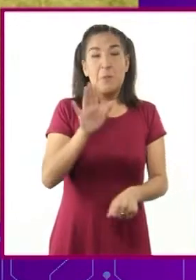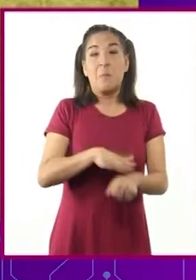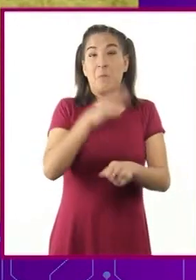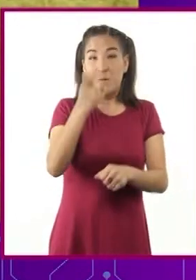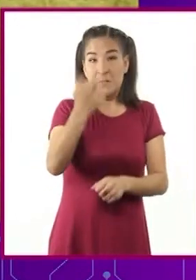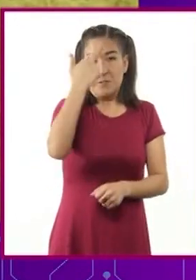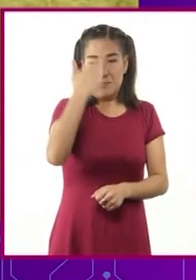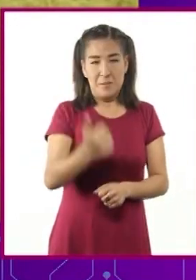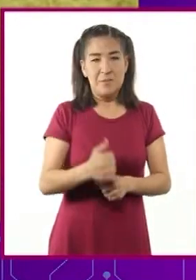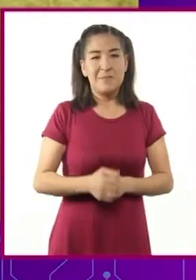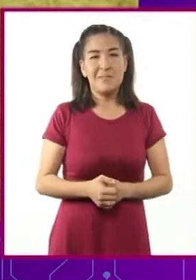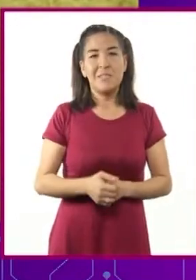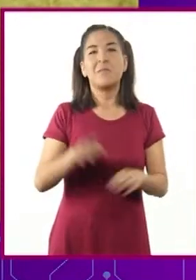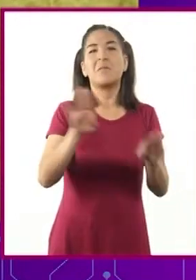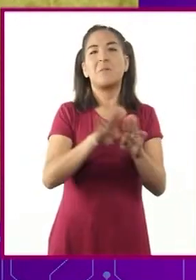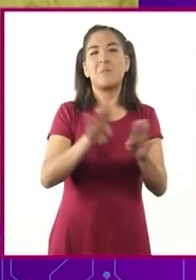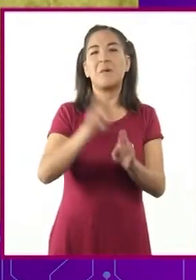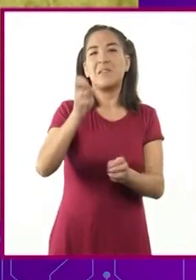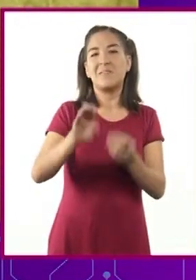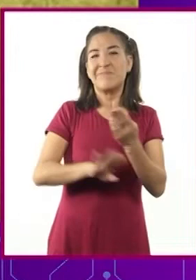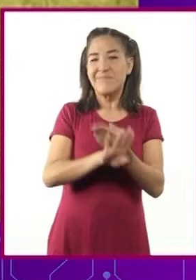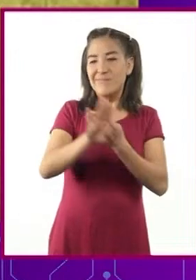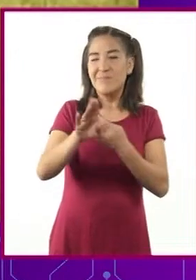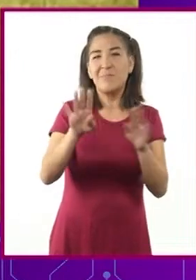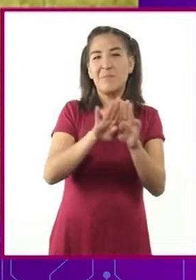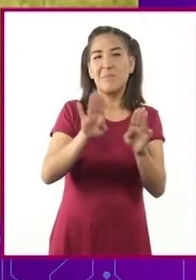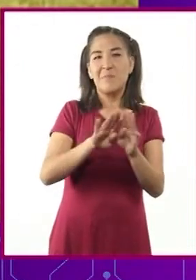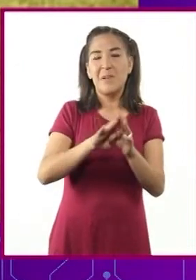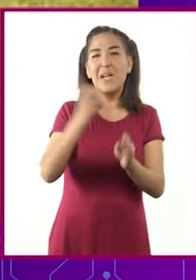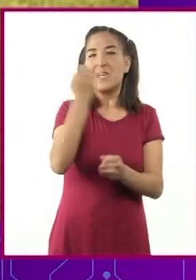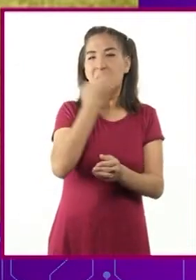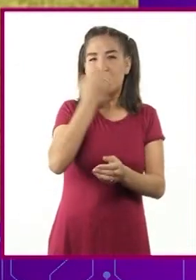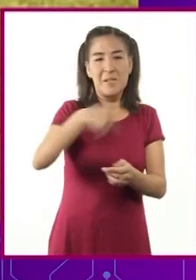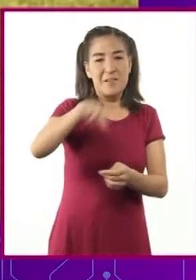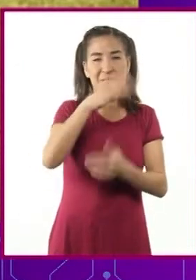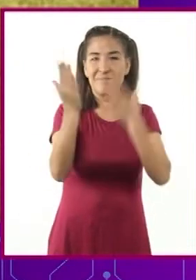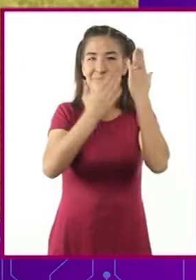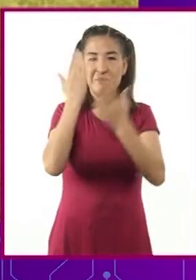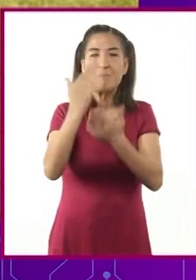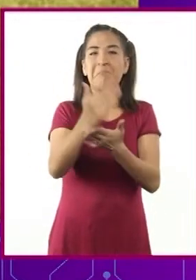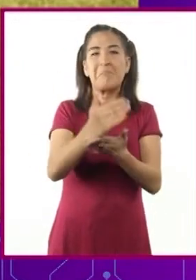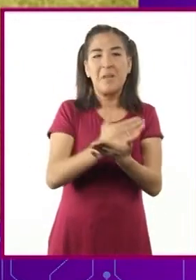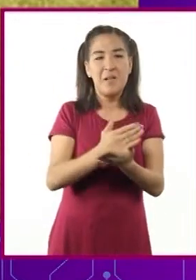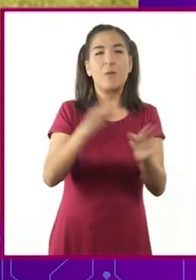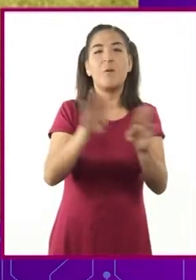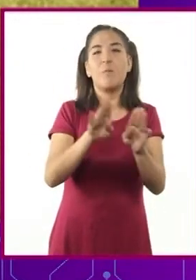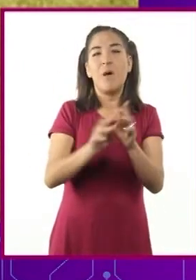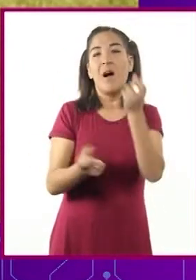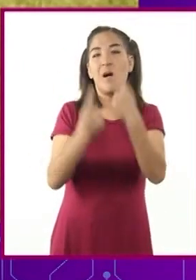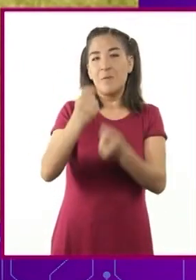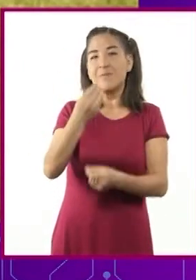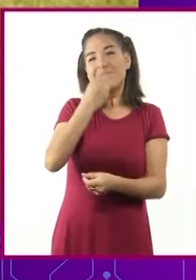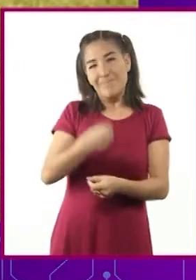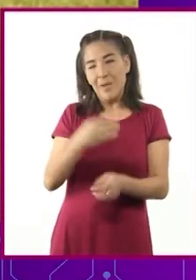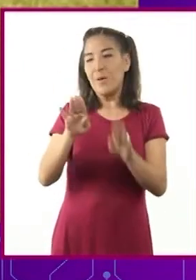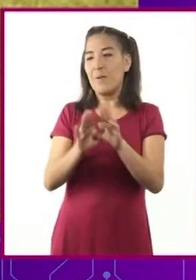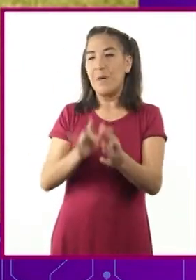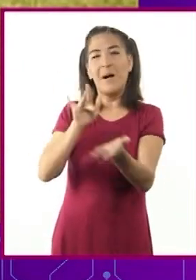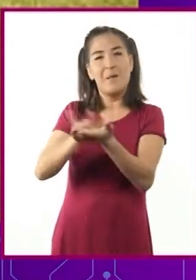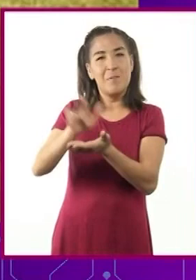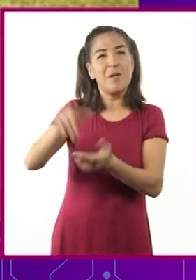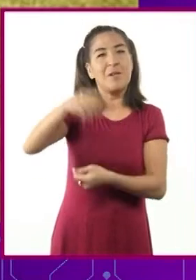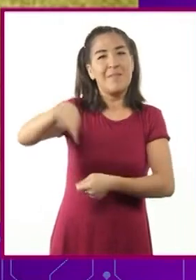tanto, hay mucha deserción por parte de los estudiantes, ya que algunos apoyan a sus familias en esas